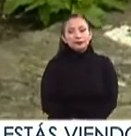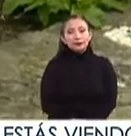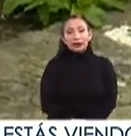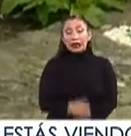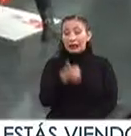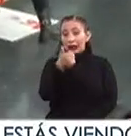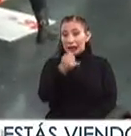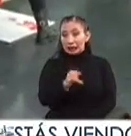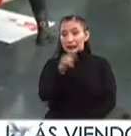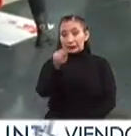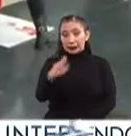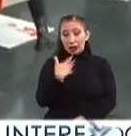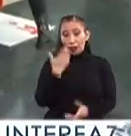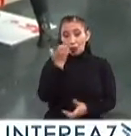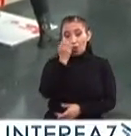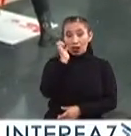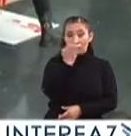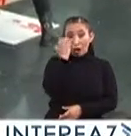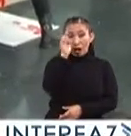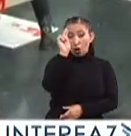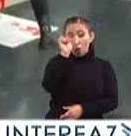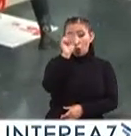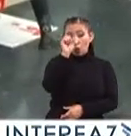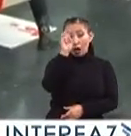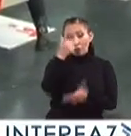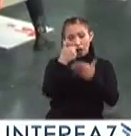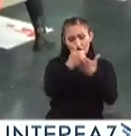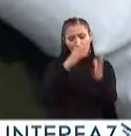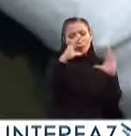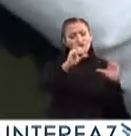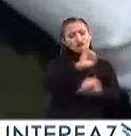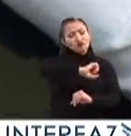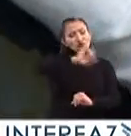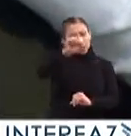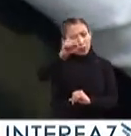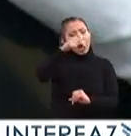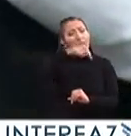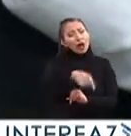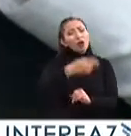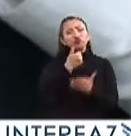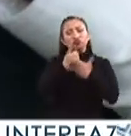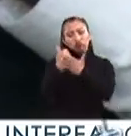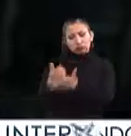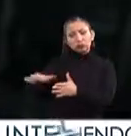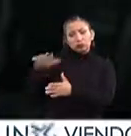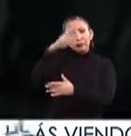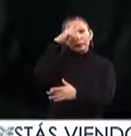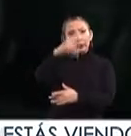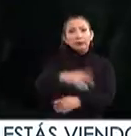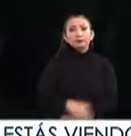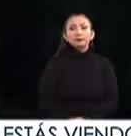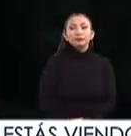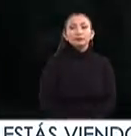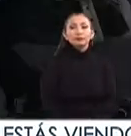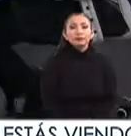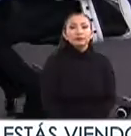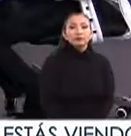De esta manera, la máxima casa de estudios contribuye a formar profesionales que son útiles para el país.